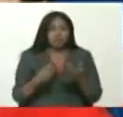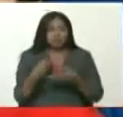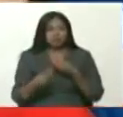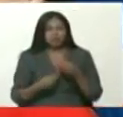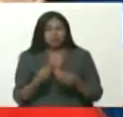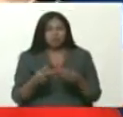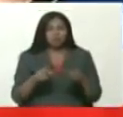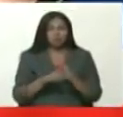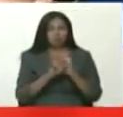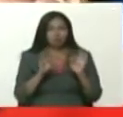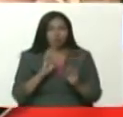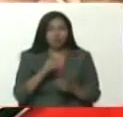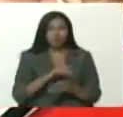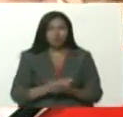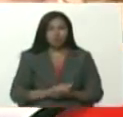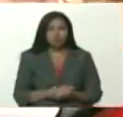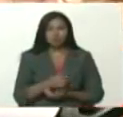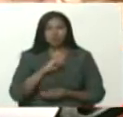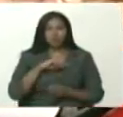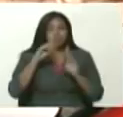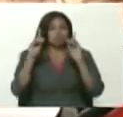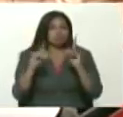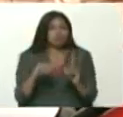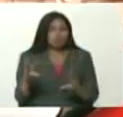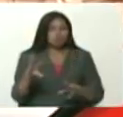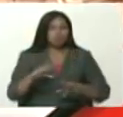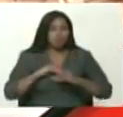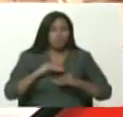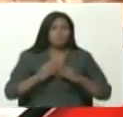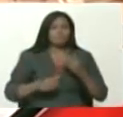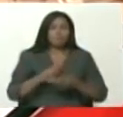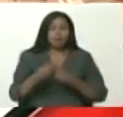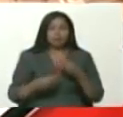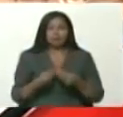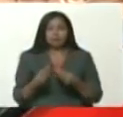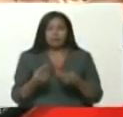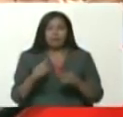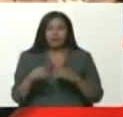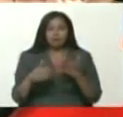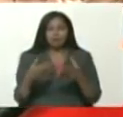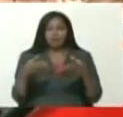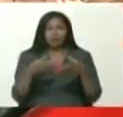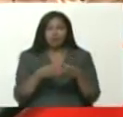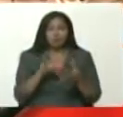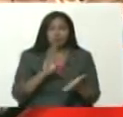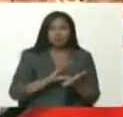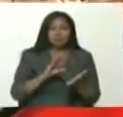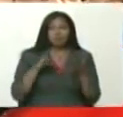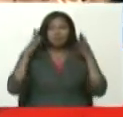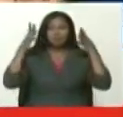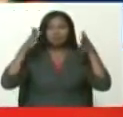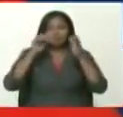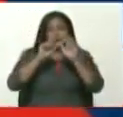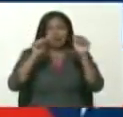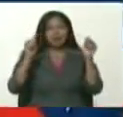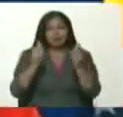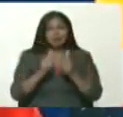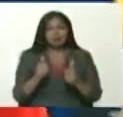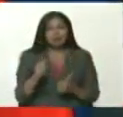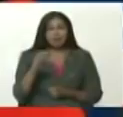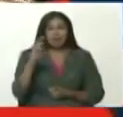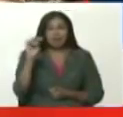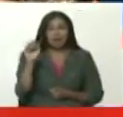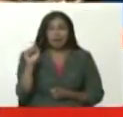confrontando, decidimos absorberlos y crear, a partir de ese grupo, el Centro de Formación Artística